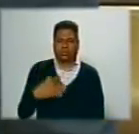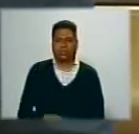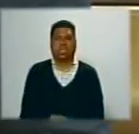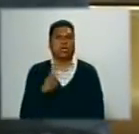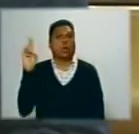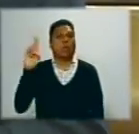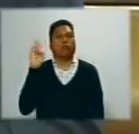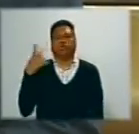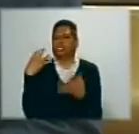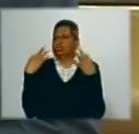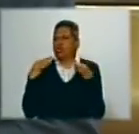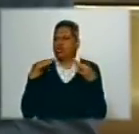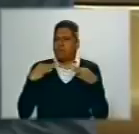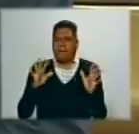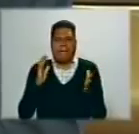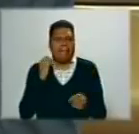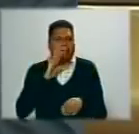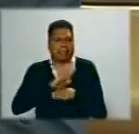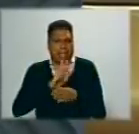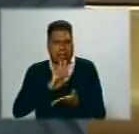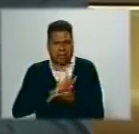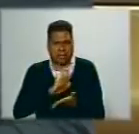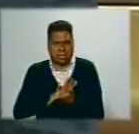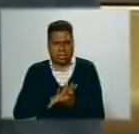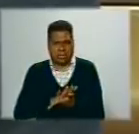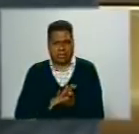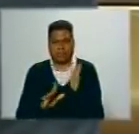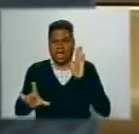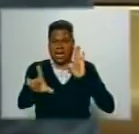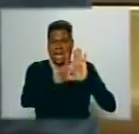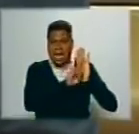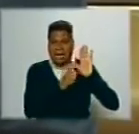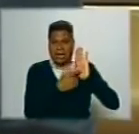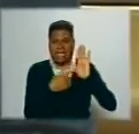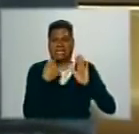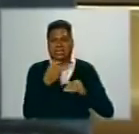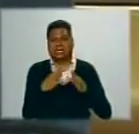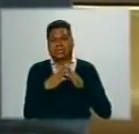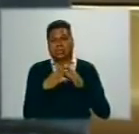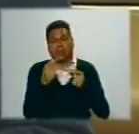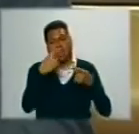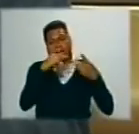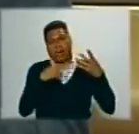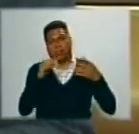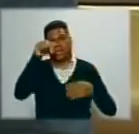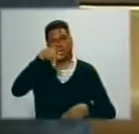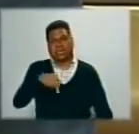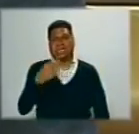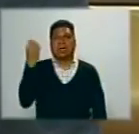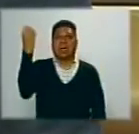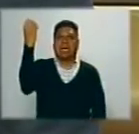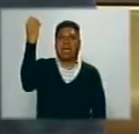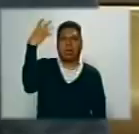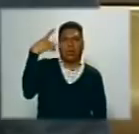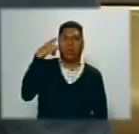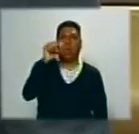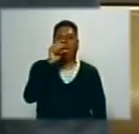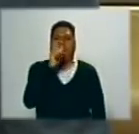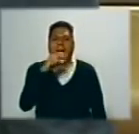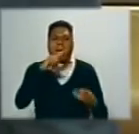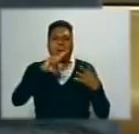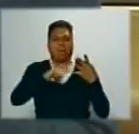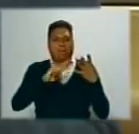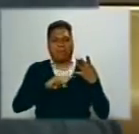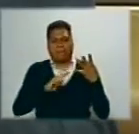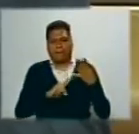utilizar. Esta ley abarca todos los bienes y servicios de la República. Está diferenciado unos bienes que